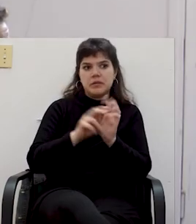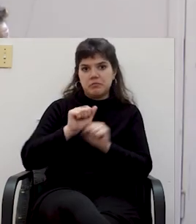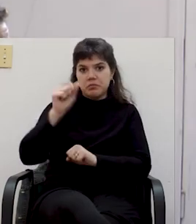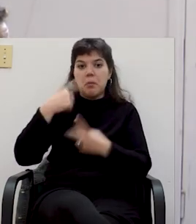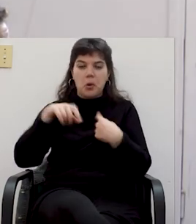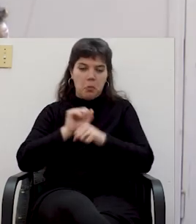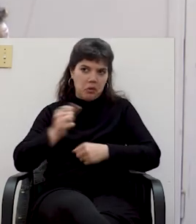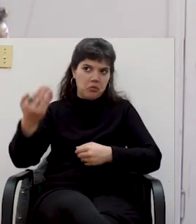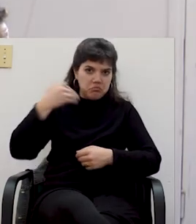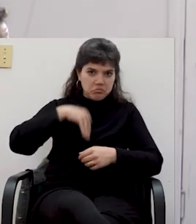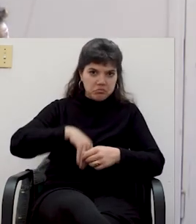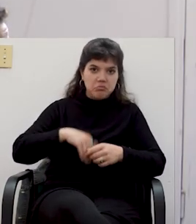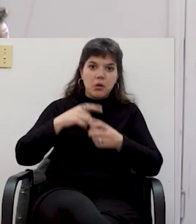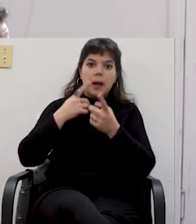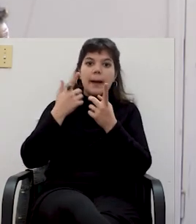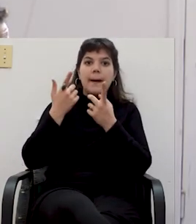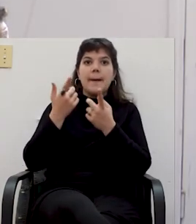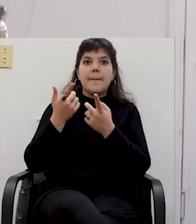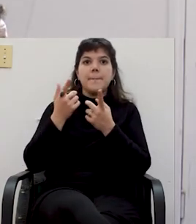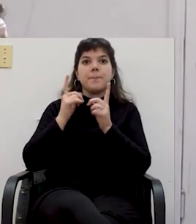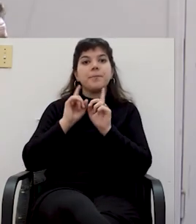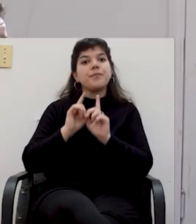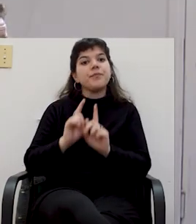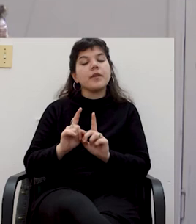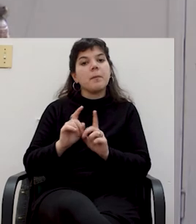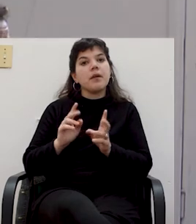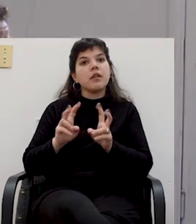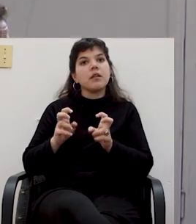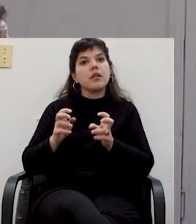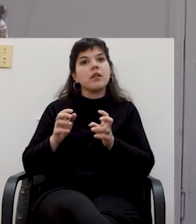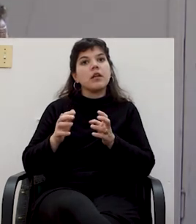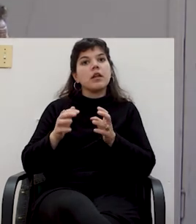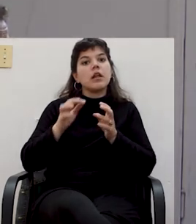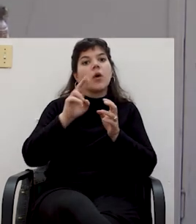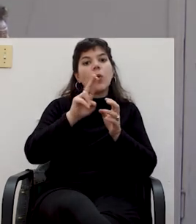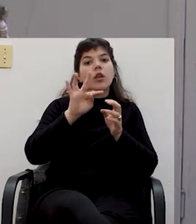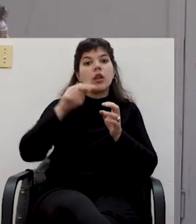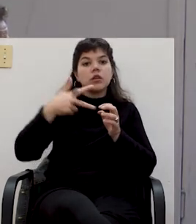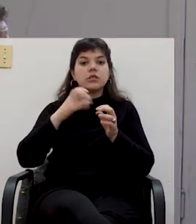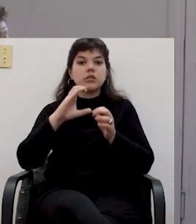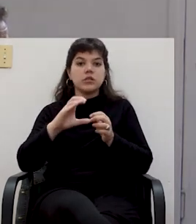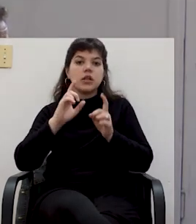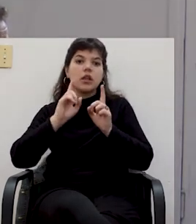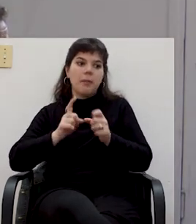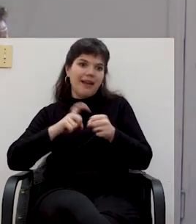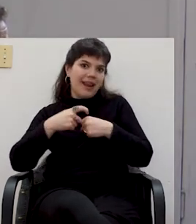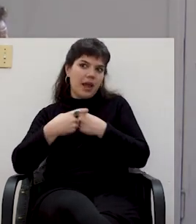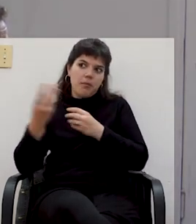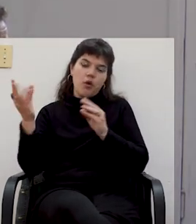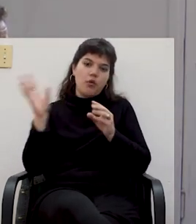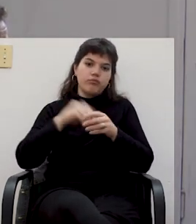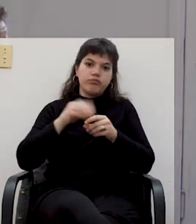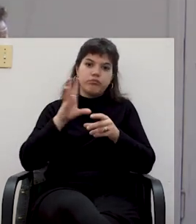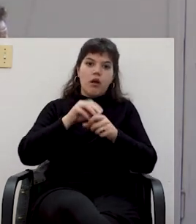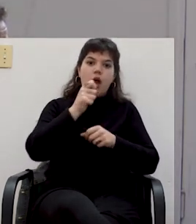suceda, y después red temática de género, UTHC, exacto, los gremios,